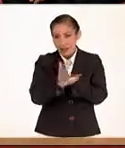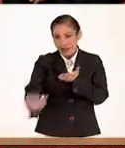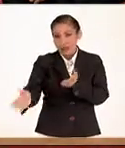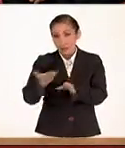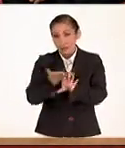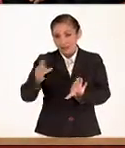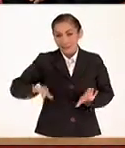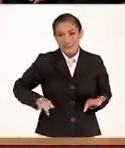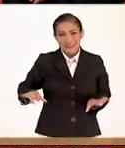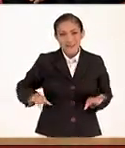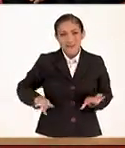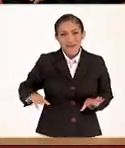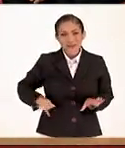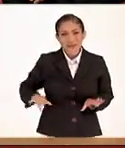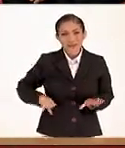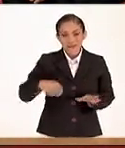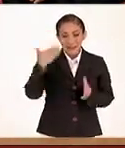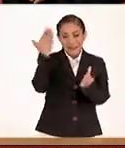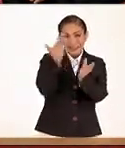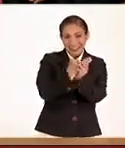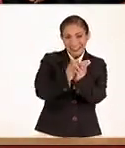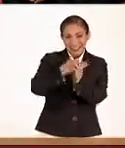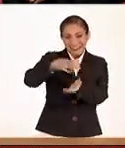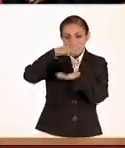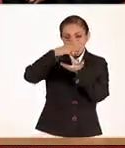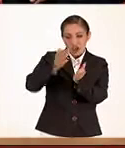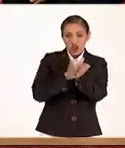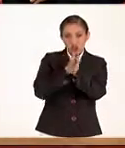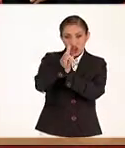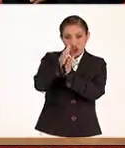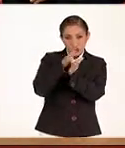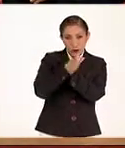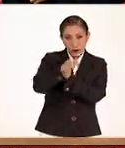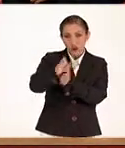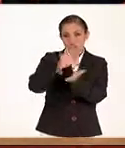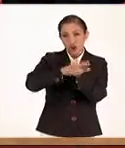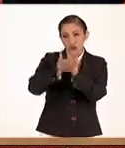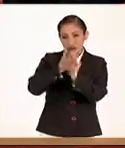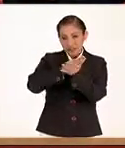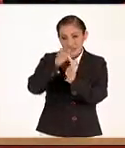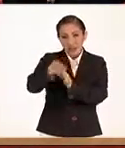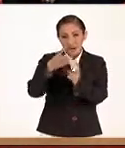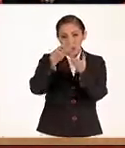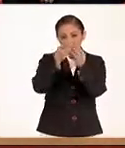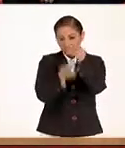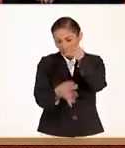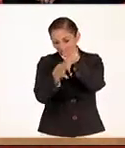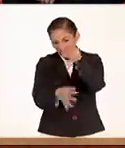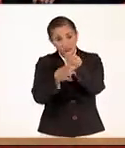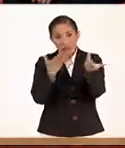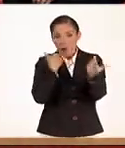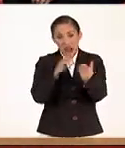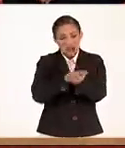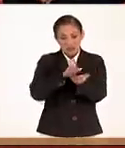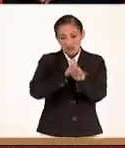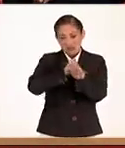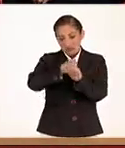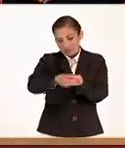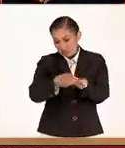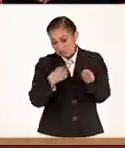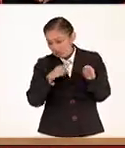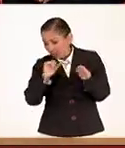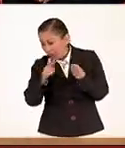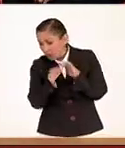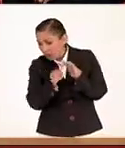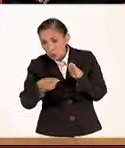muy interesante porque el taco digamos que la tortilla no hace coronas ni nada entonces eso no hace que obstruya